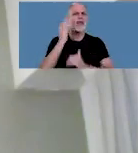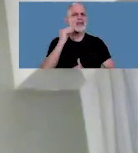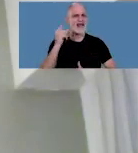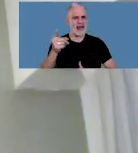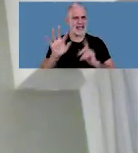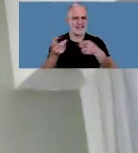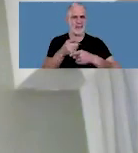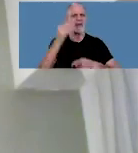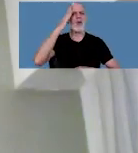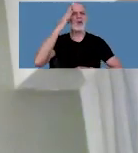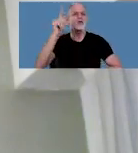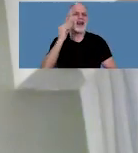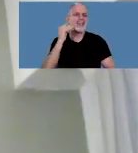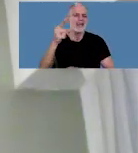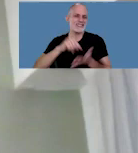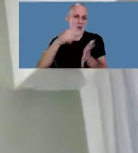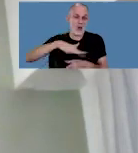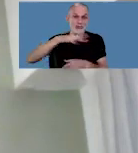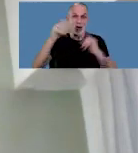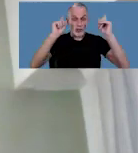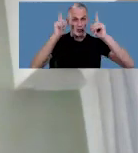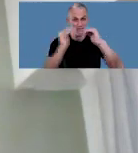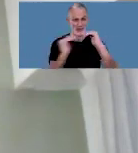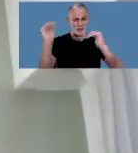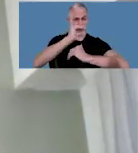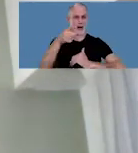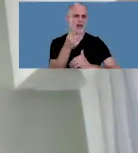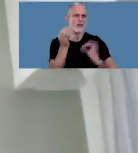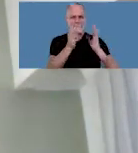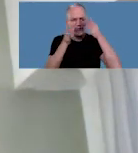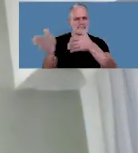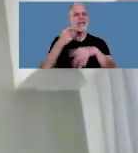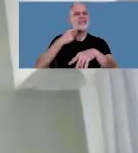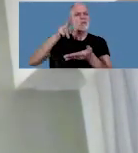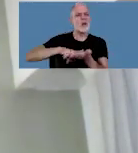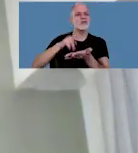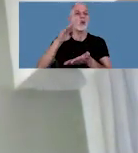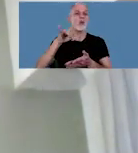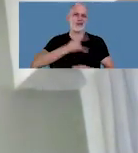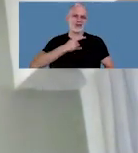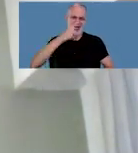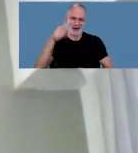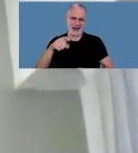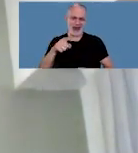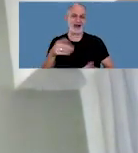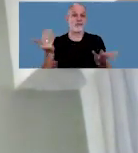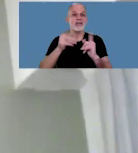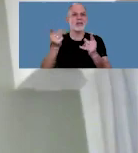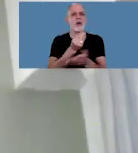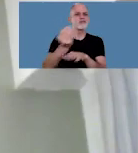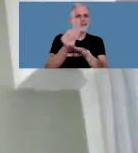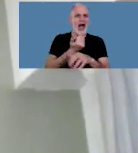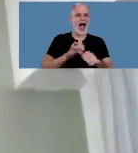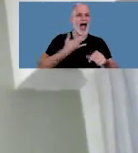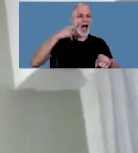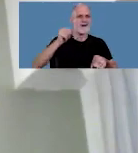la Cultural Inglesa de Buenos Aires, docente de posgrado en la especialización en impuestos de la UB y funcionaria de AFIP, exfuncionaria de